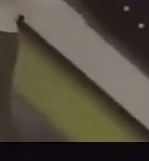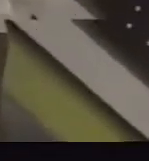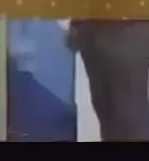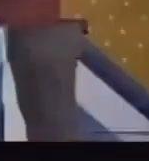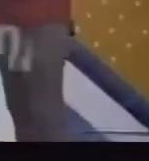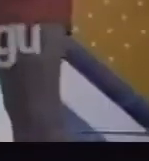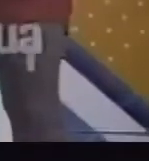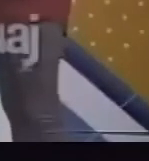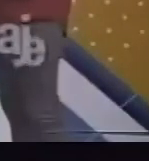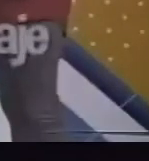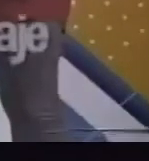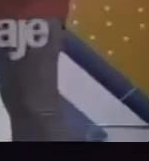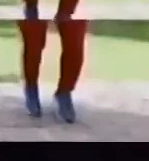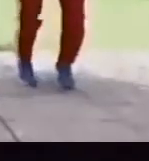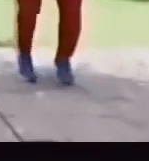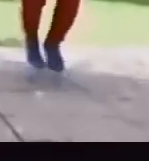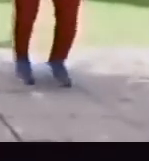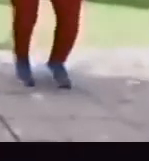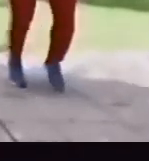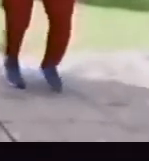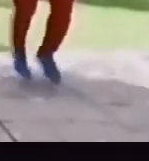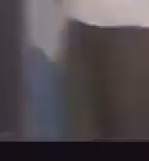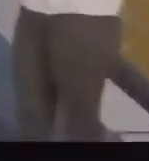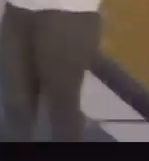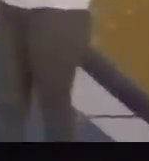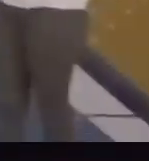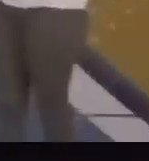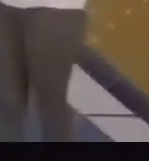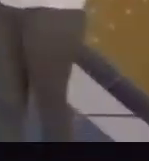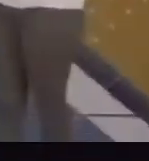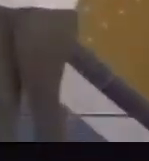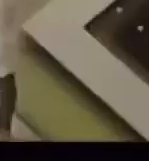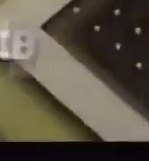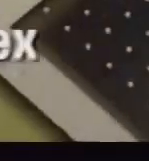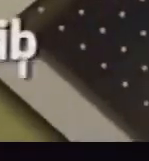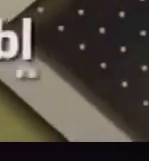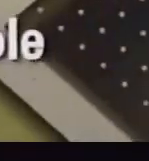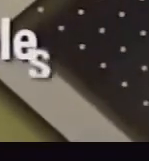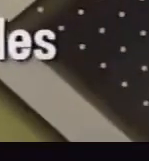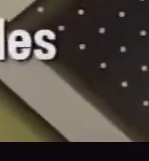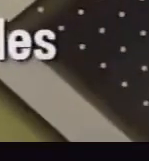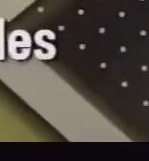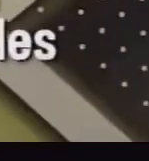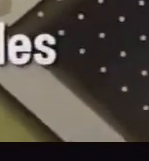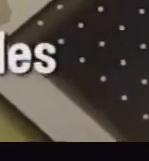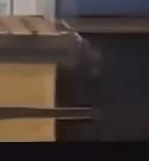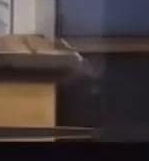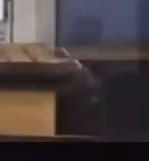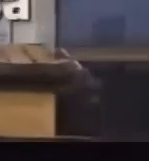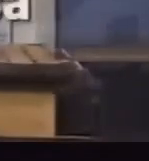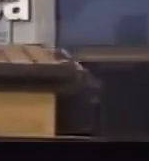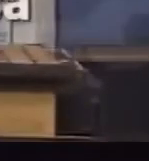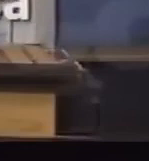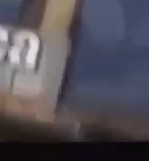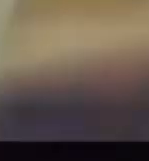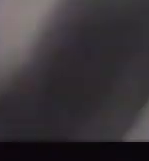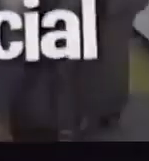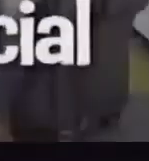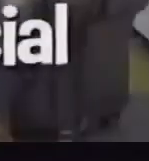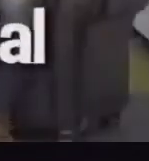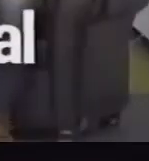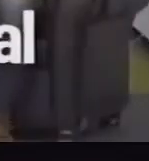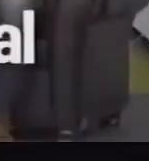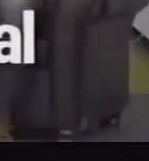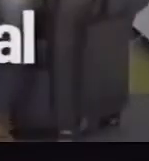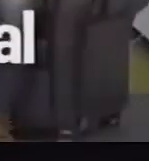Matemáticas, comunicación y lenguaje, educación física, ciencias naturales, modalidades flexibles, expresión artística,